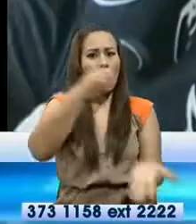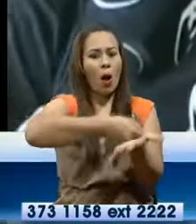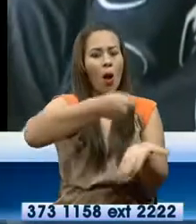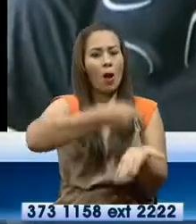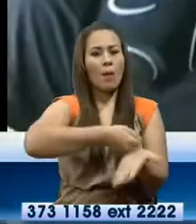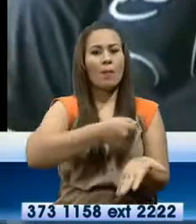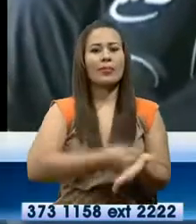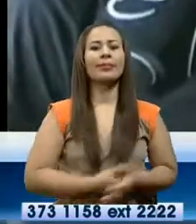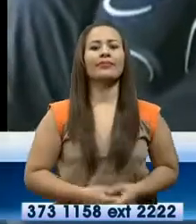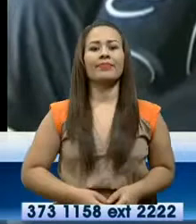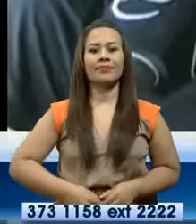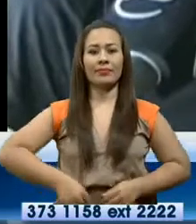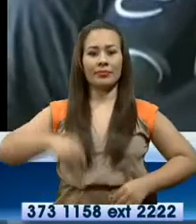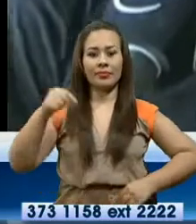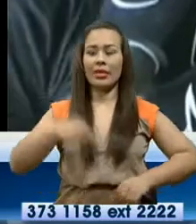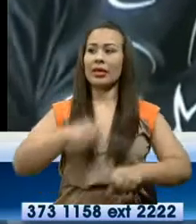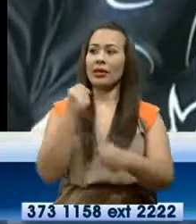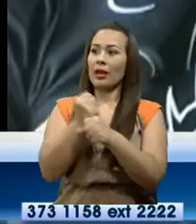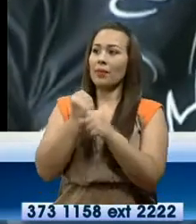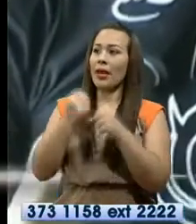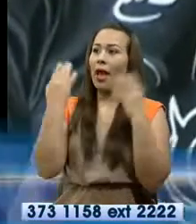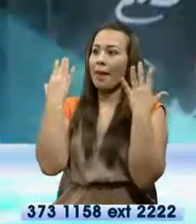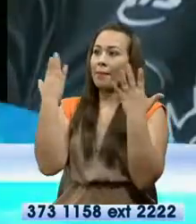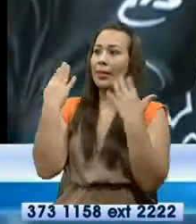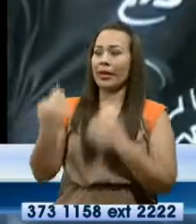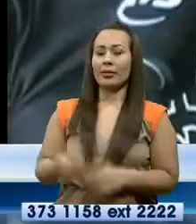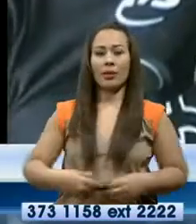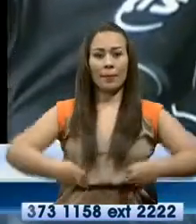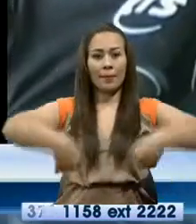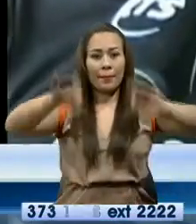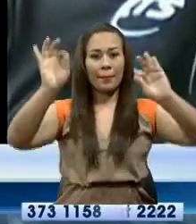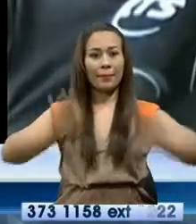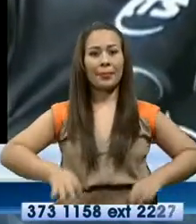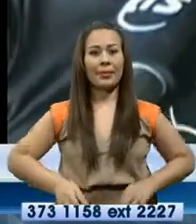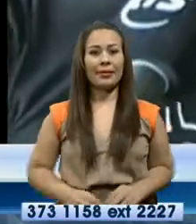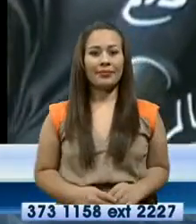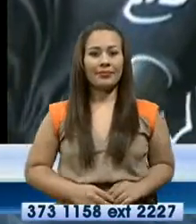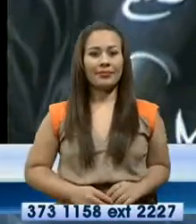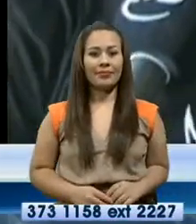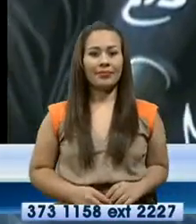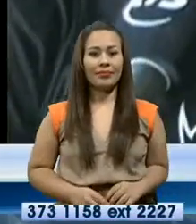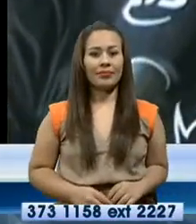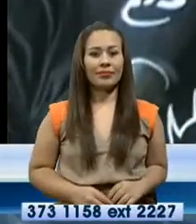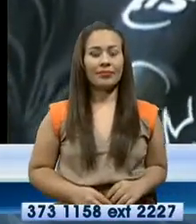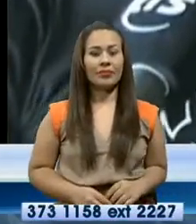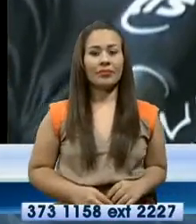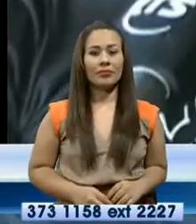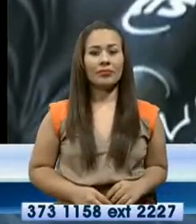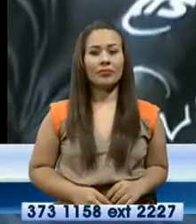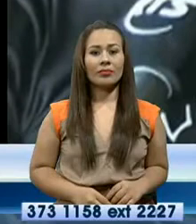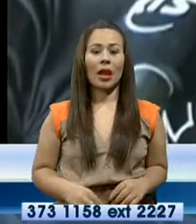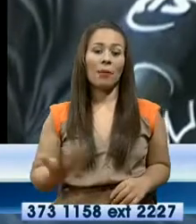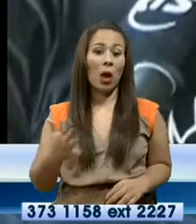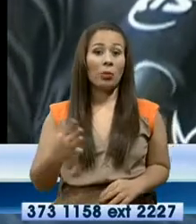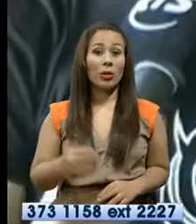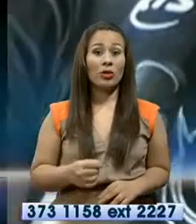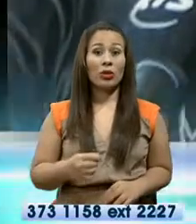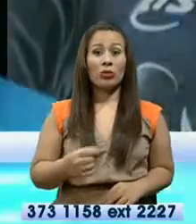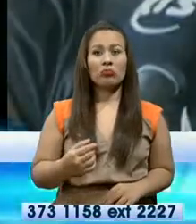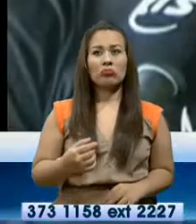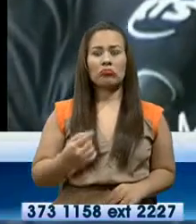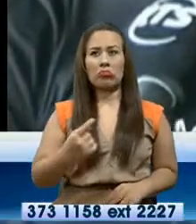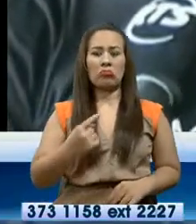es manualmente. Un mantel, pues, el tiempo que se dura es medio día. Tenemos por